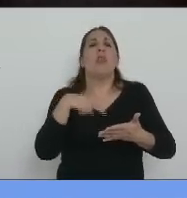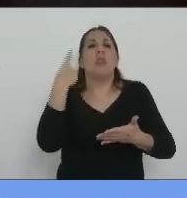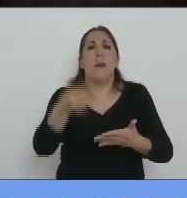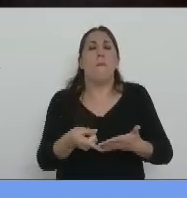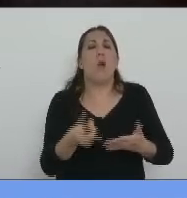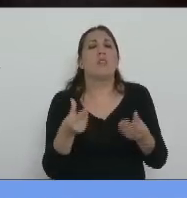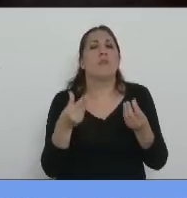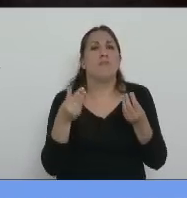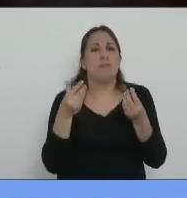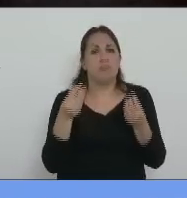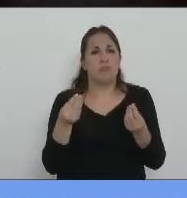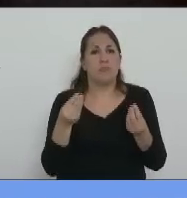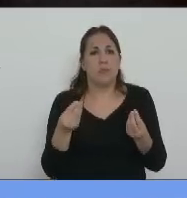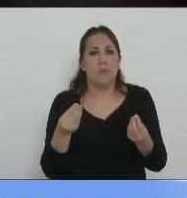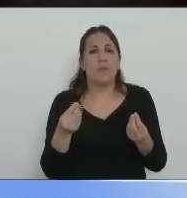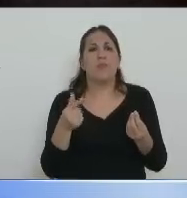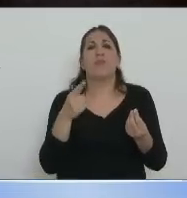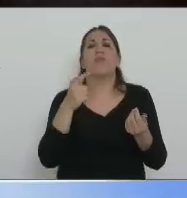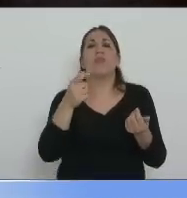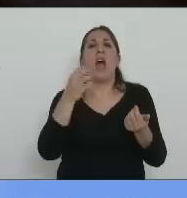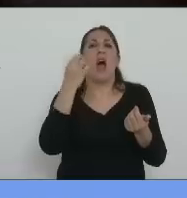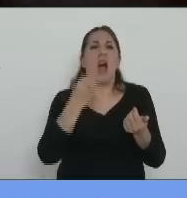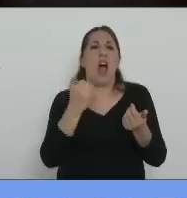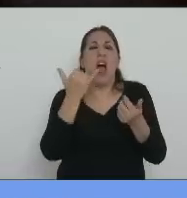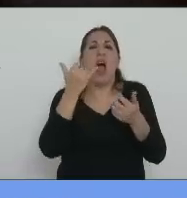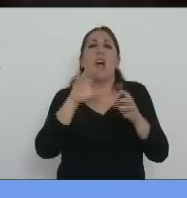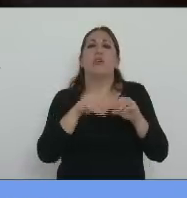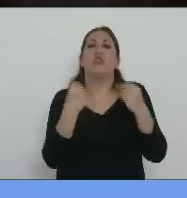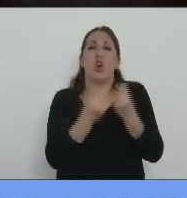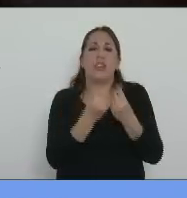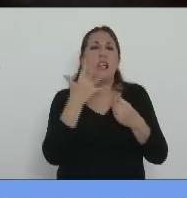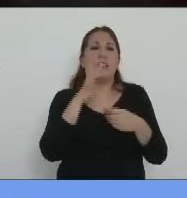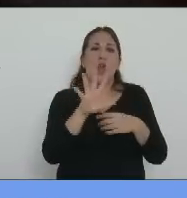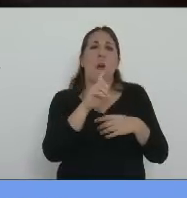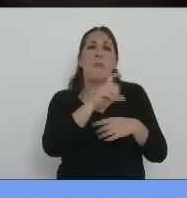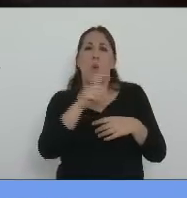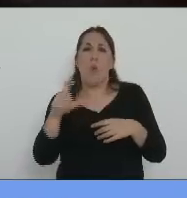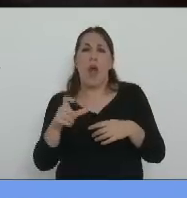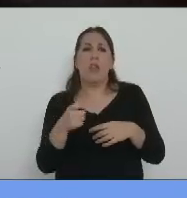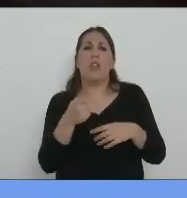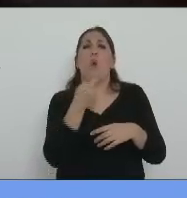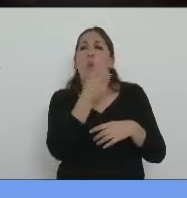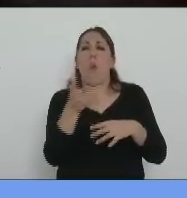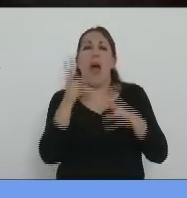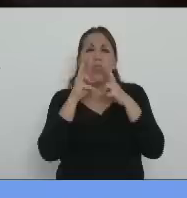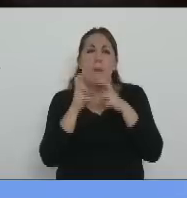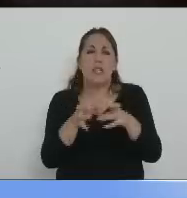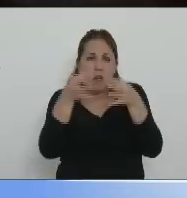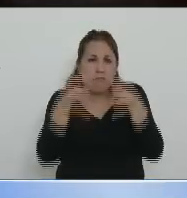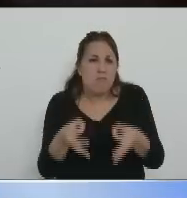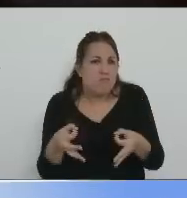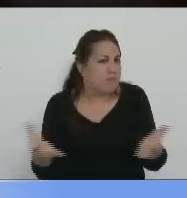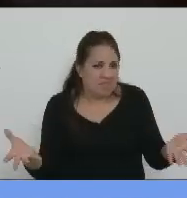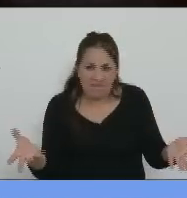de scioli de havat con estas casi 5 mil cuentas cuántas investigaciones hicieron nada